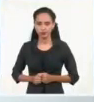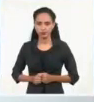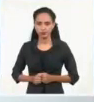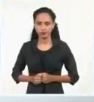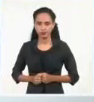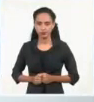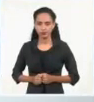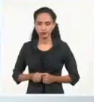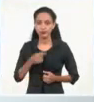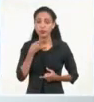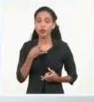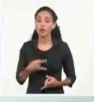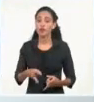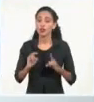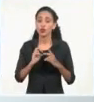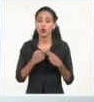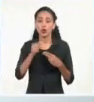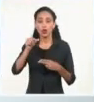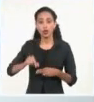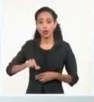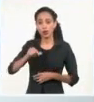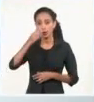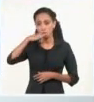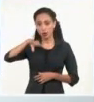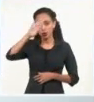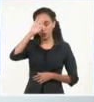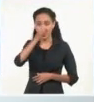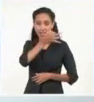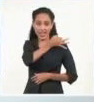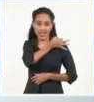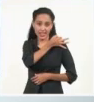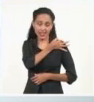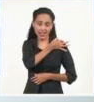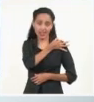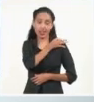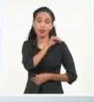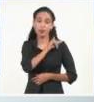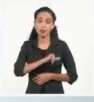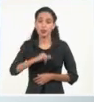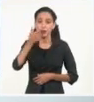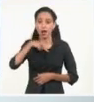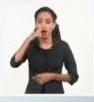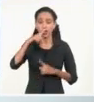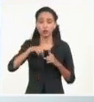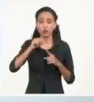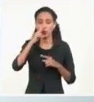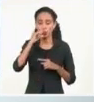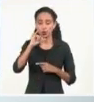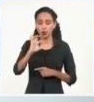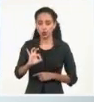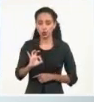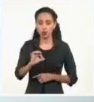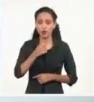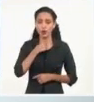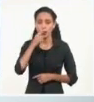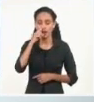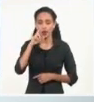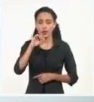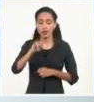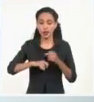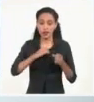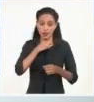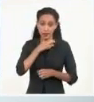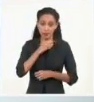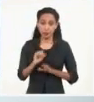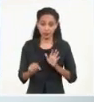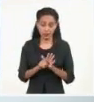falleció el Héroe de la República de Cuba general de división de la reserva Antonio Enrique buzón Barry ingresó a